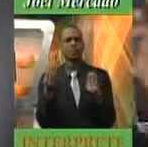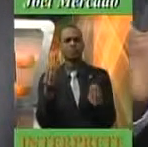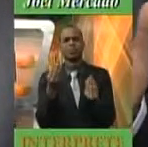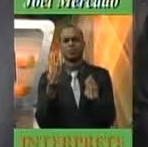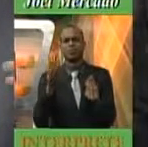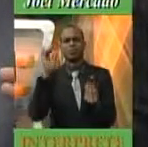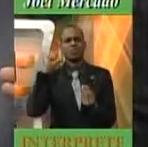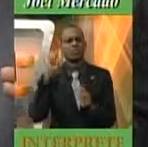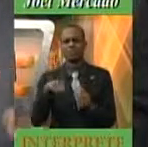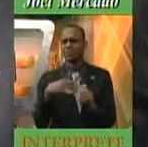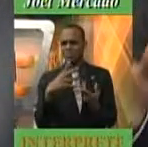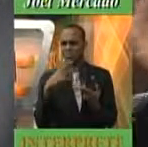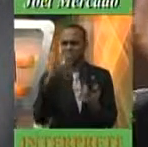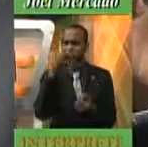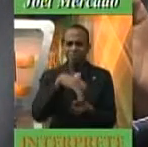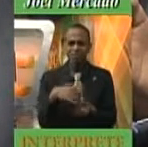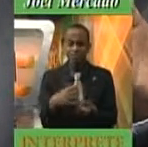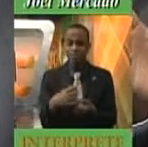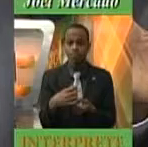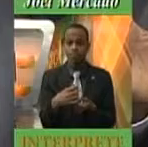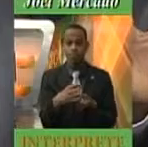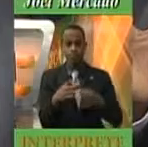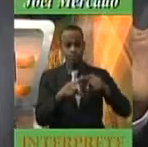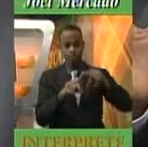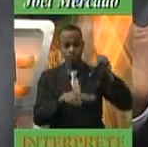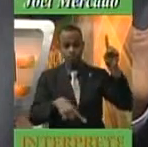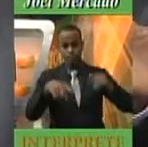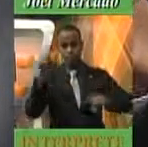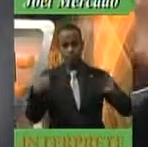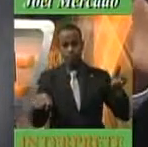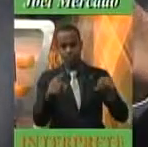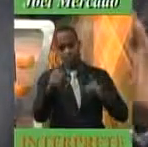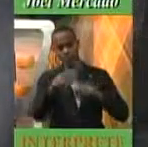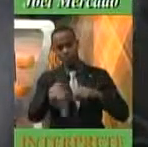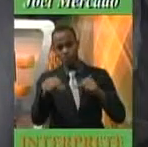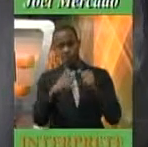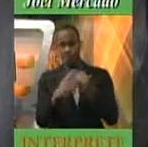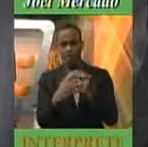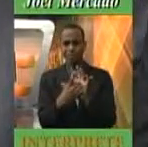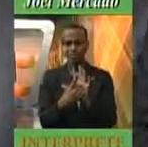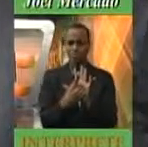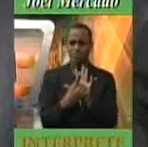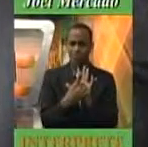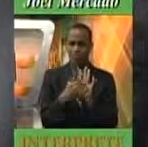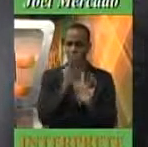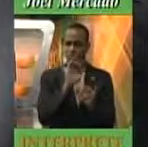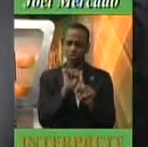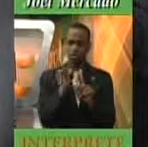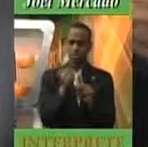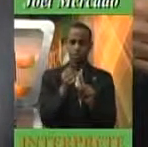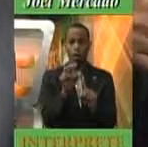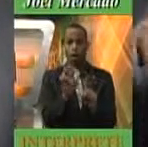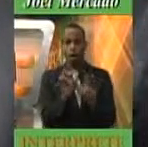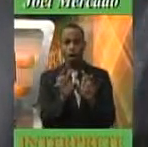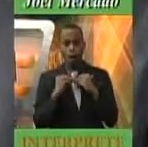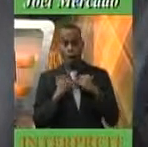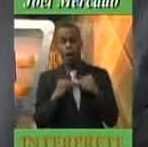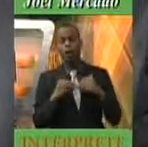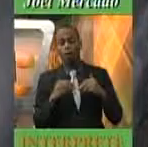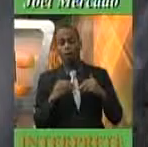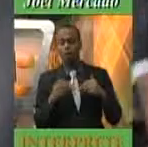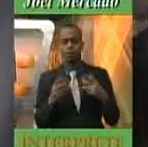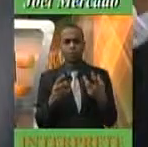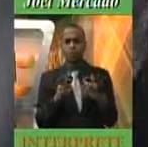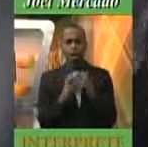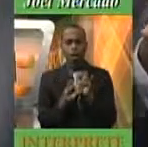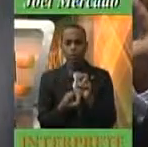cosa extraña aceptar la diversidad, aceptar al ser humano en su condición. Y entonces esa crueldad, ya no como